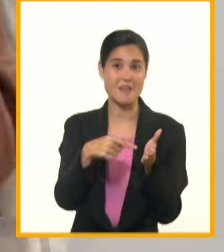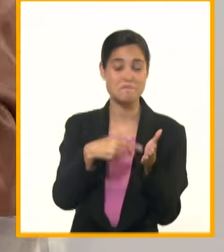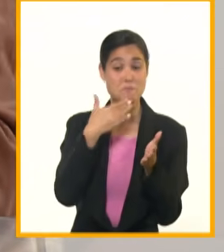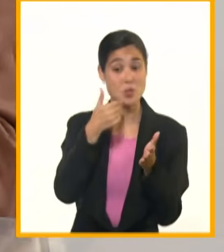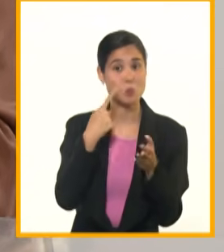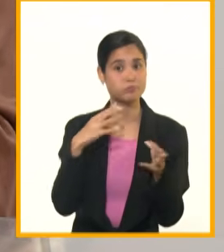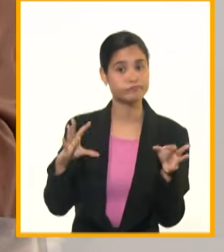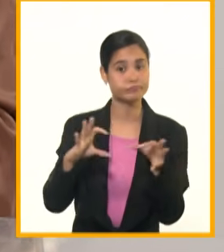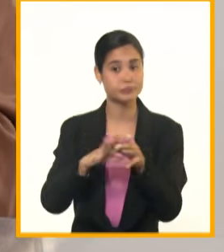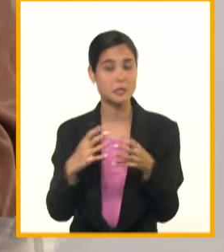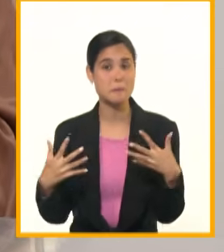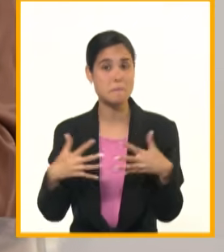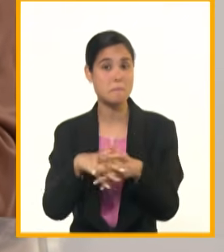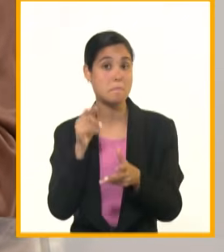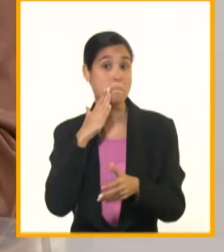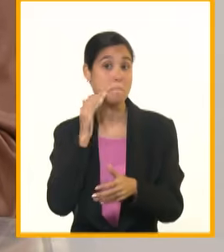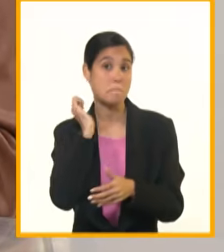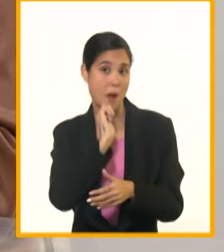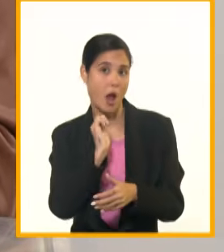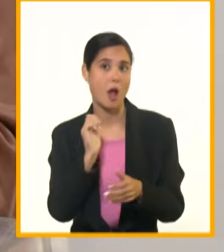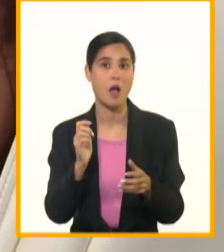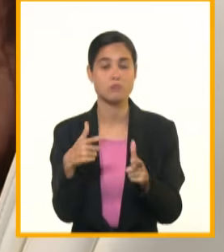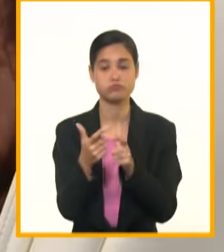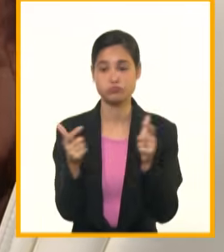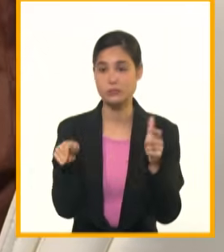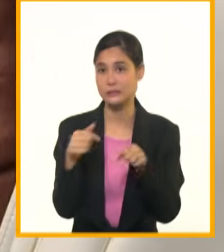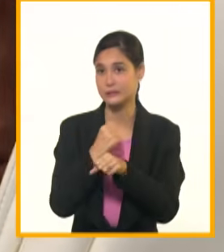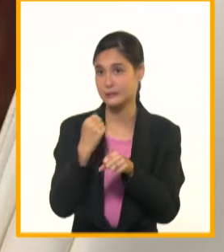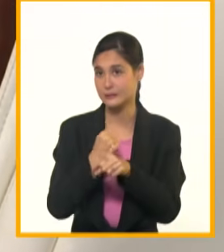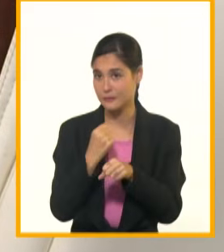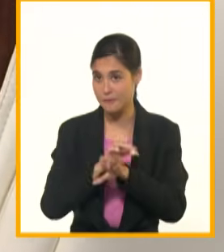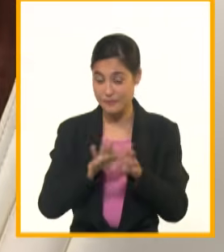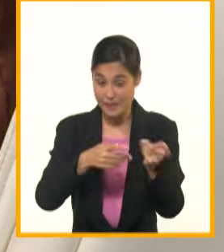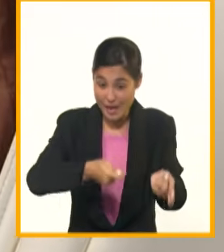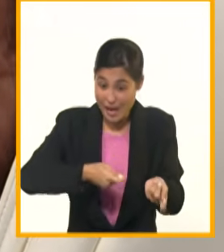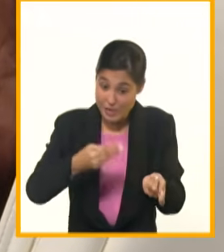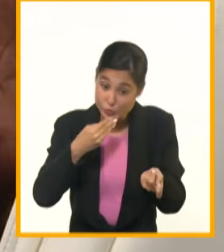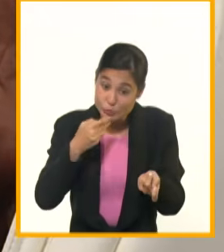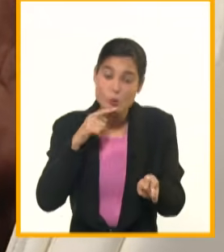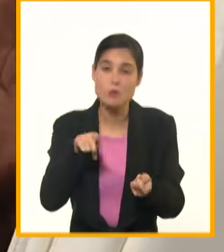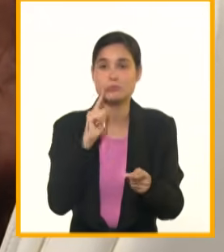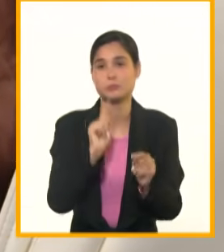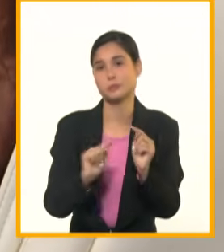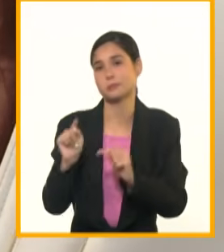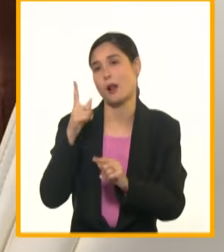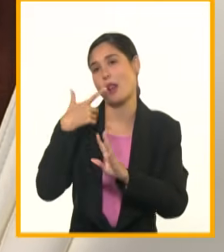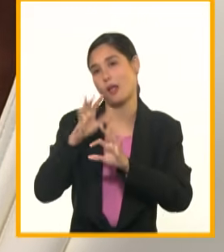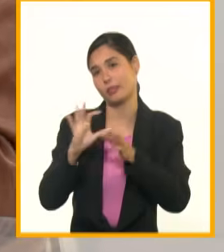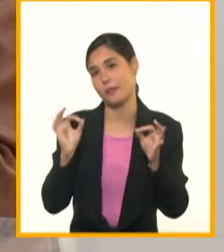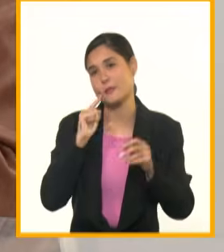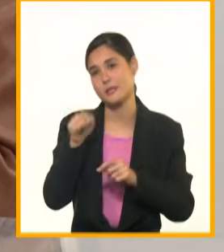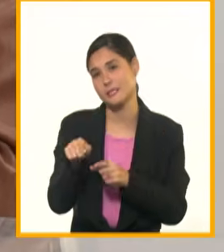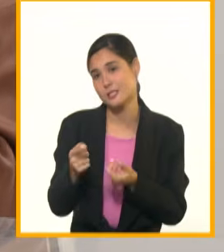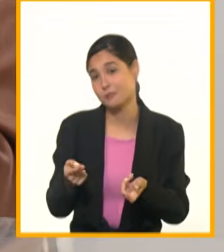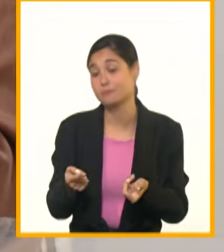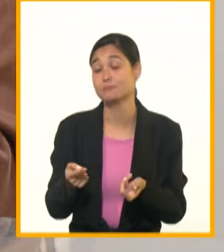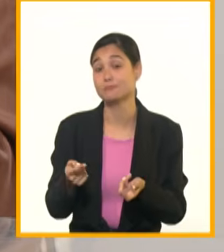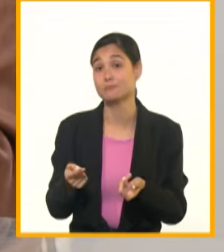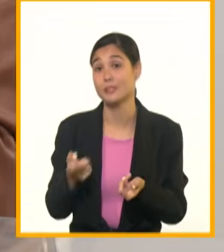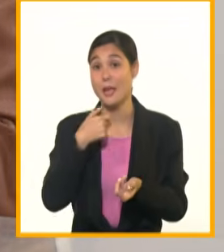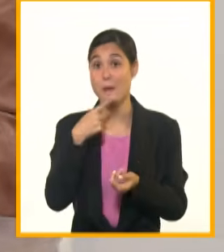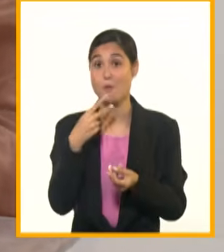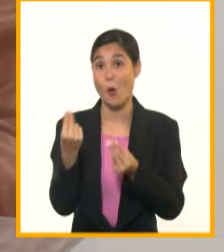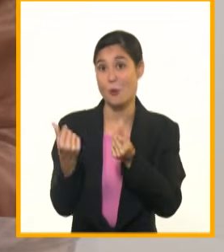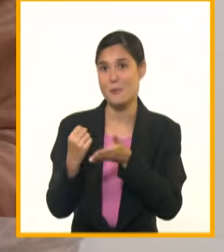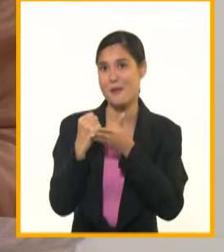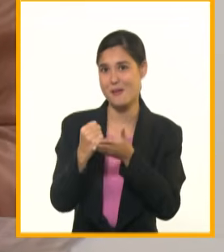sea solo la agricultura lo que determine el desarrollo de la provincia, pero bueno, sin duda alguna, tiene un peso importante en la economía de la